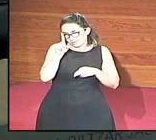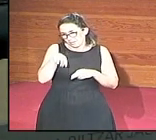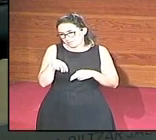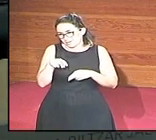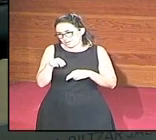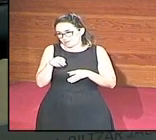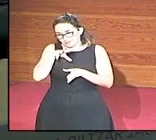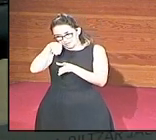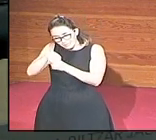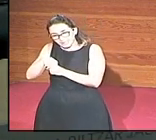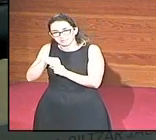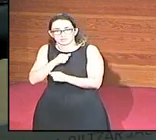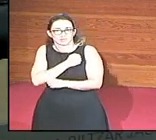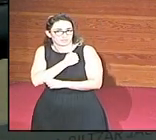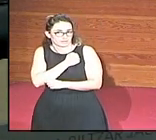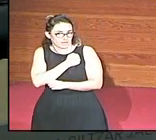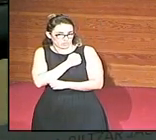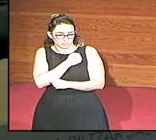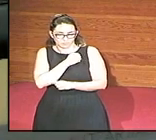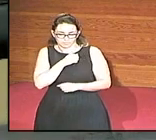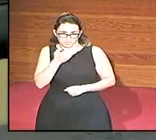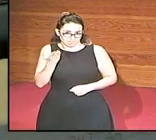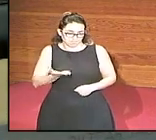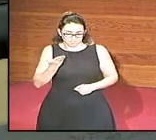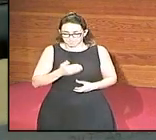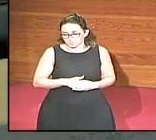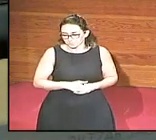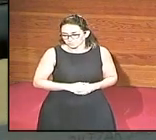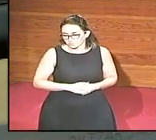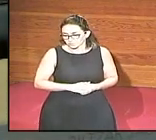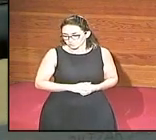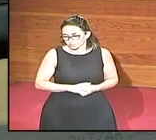espiritual, que también es importante.